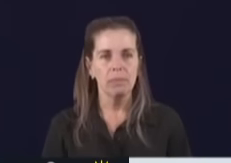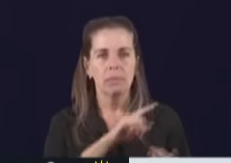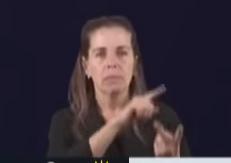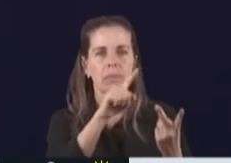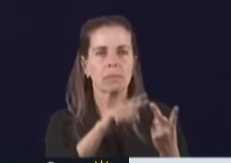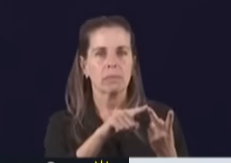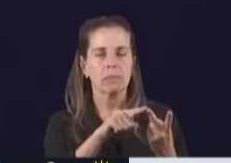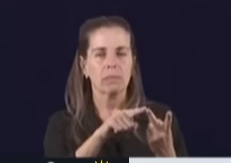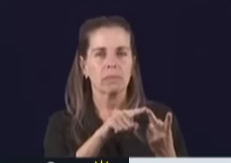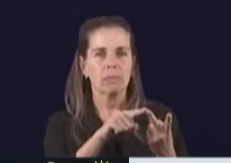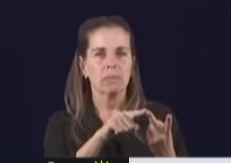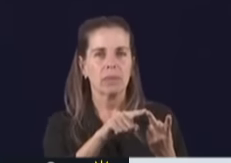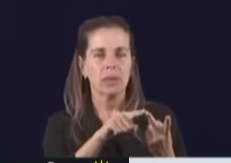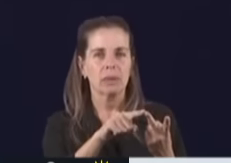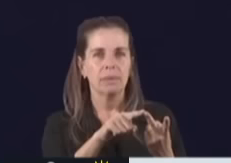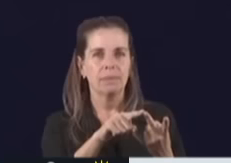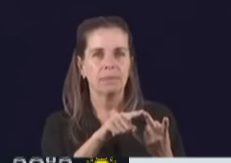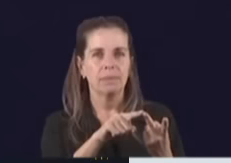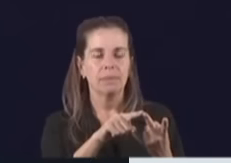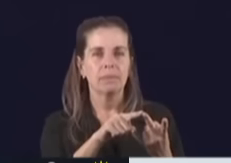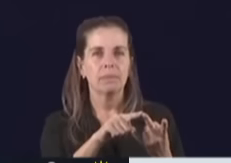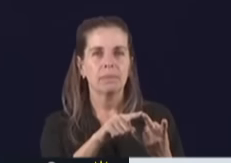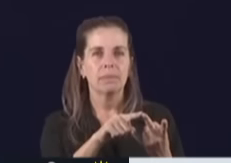Con respecto a tu segunda pregunta,